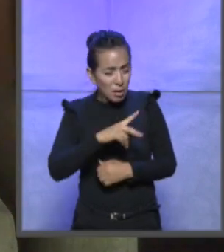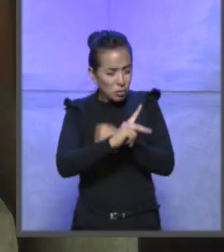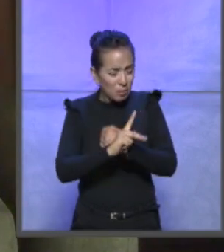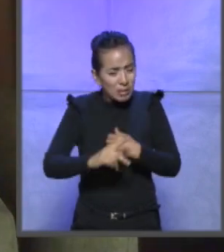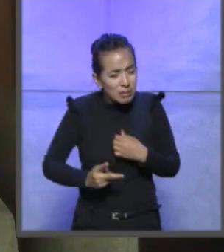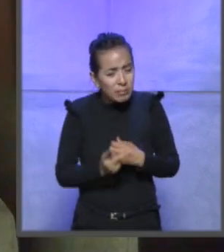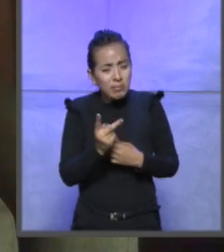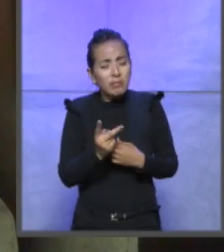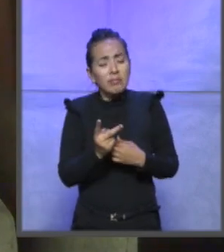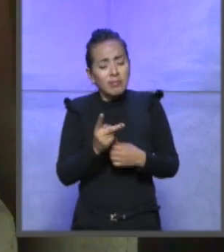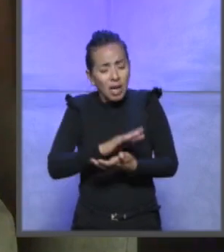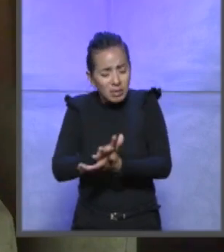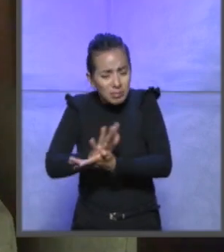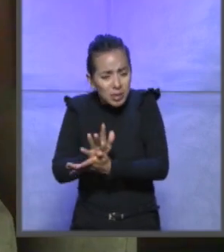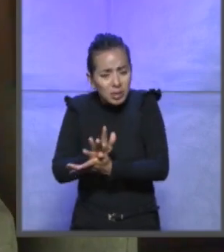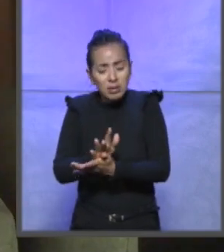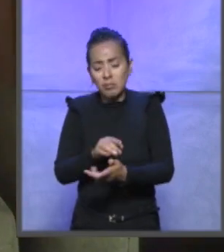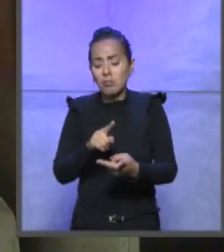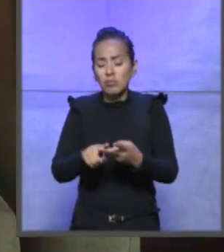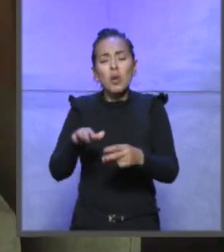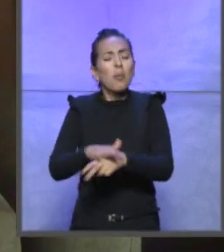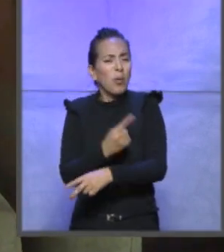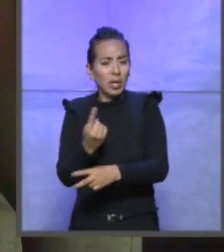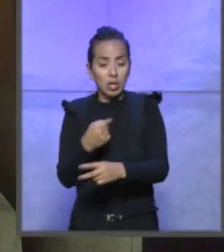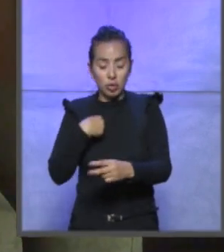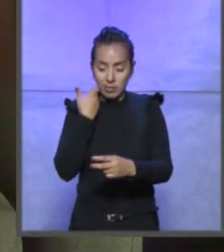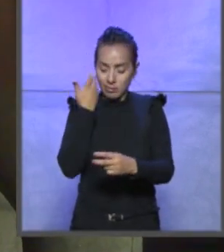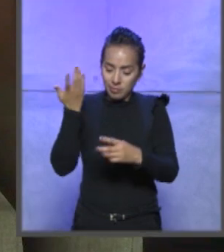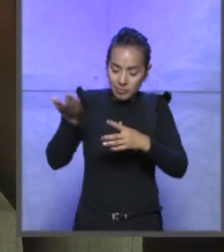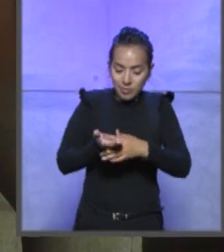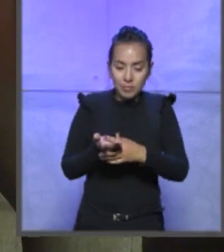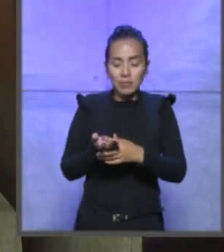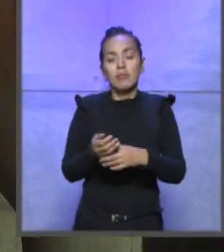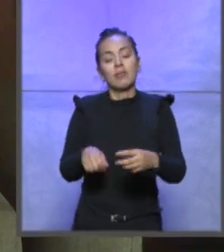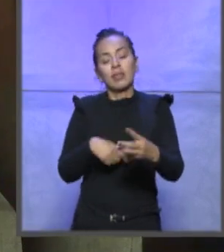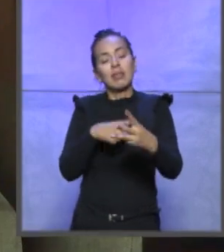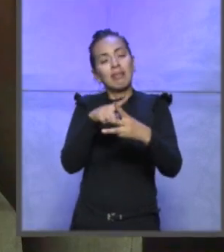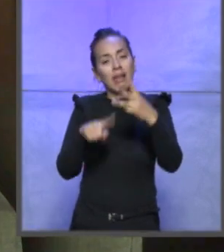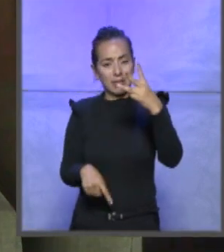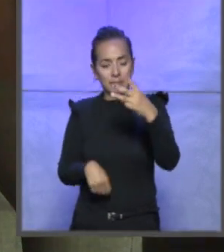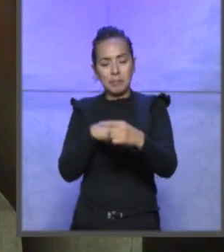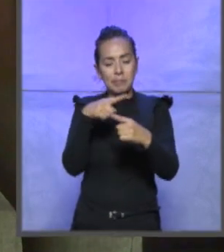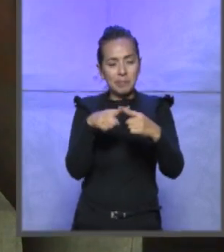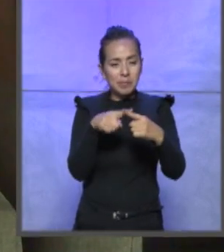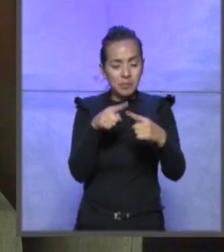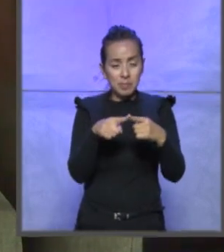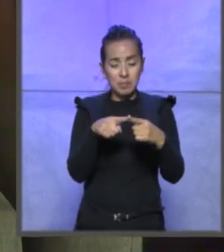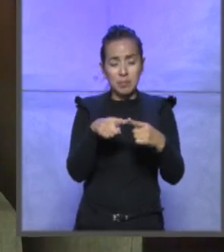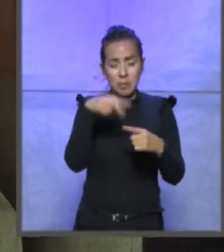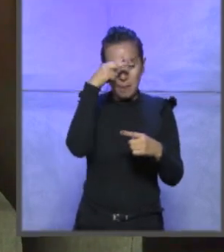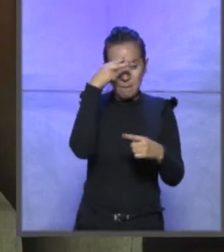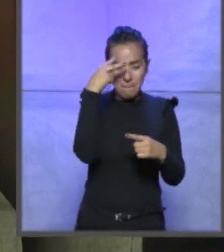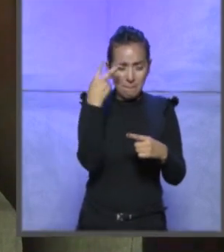país que discrimina y por qué? Pues para empezar quisiera dividir la pregunta en tres secciones. Primero,